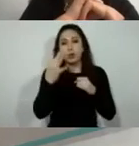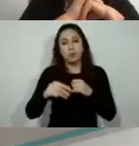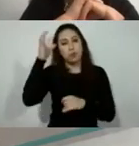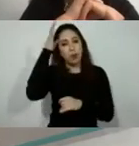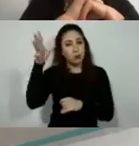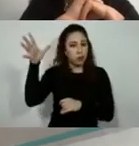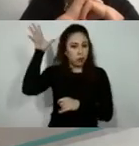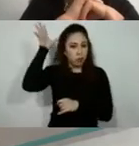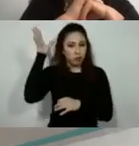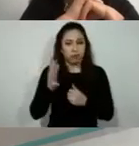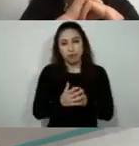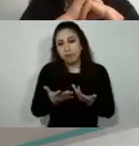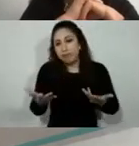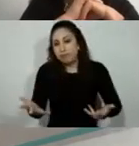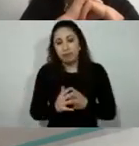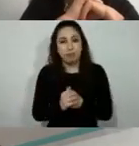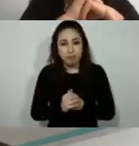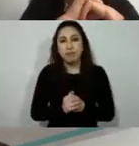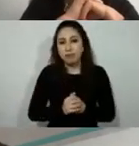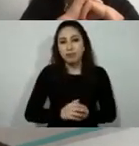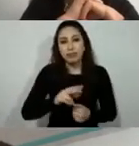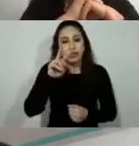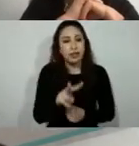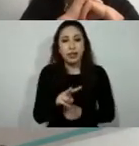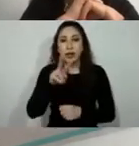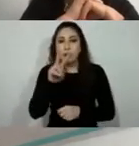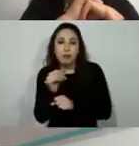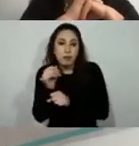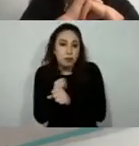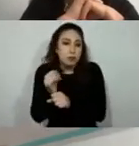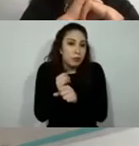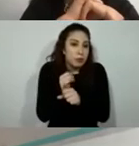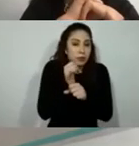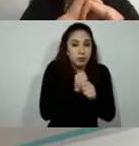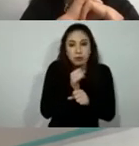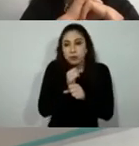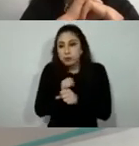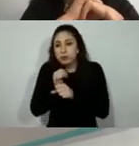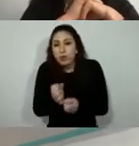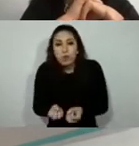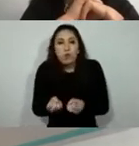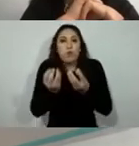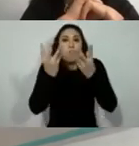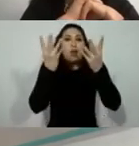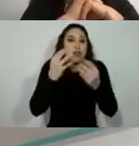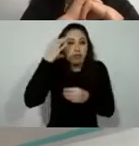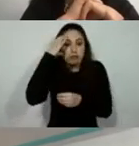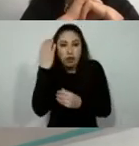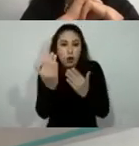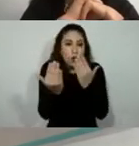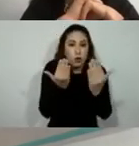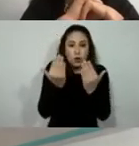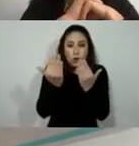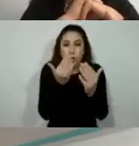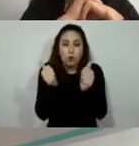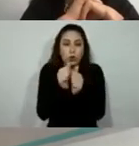Obviamente, al igual que COVID, no podemos analizar la cantidad de delitos y comparar